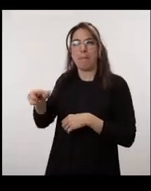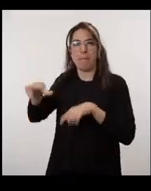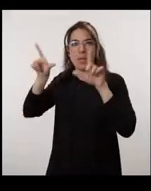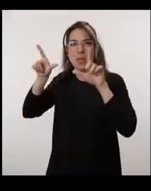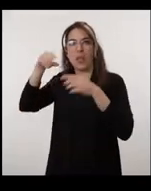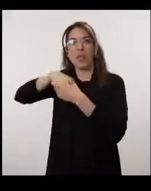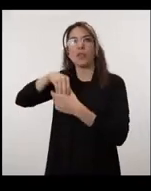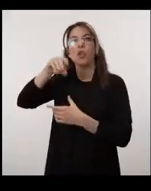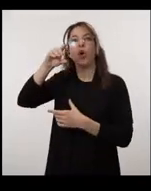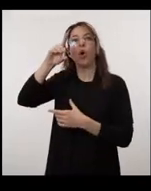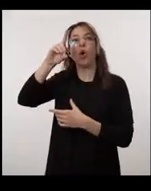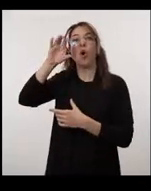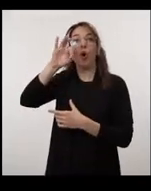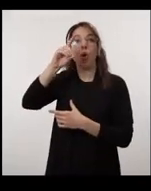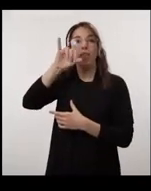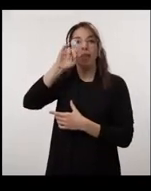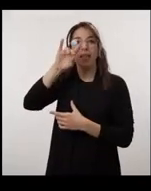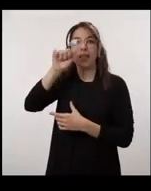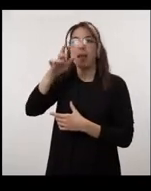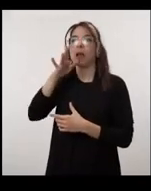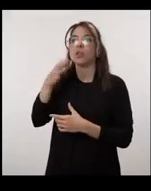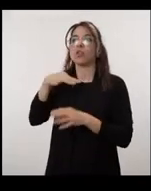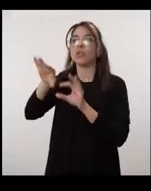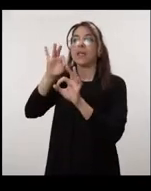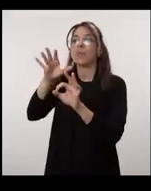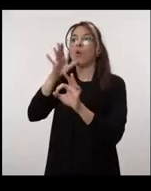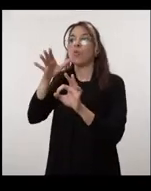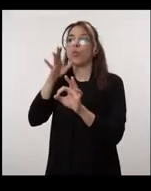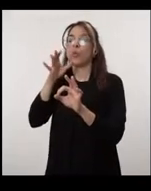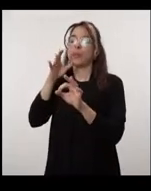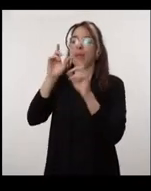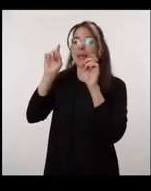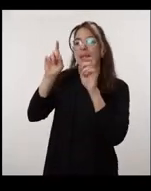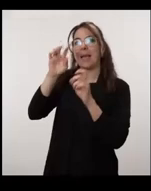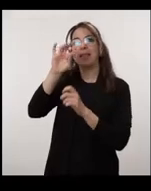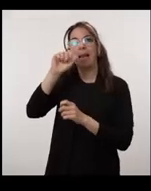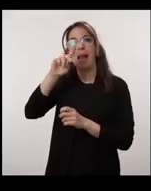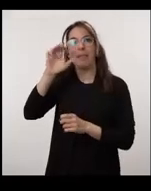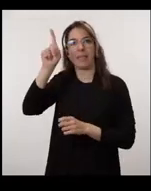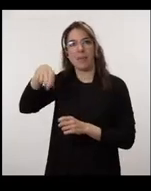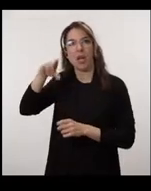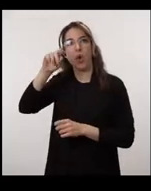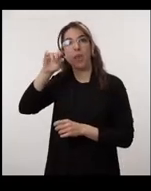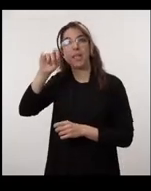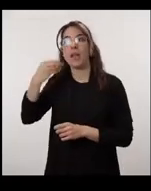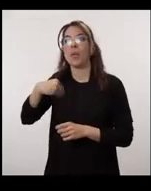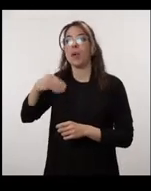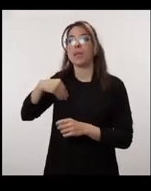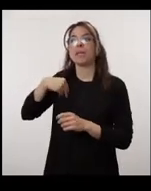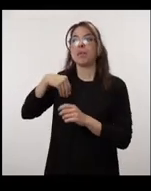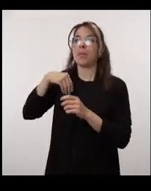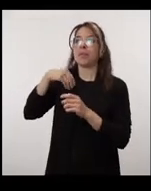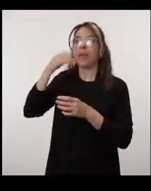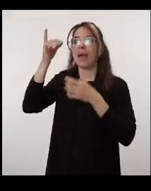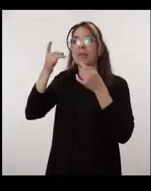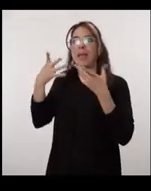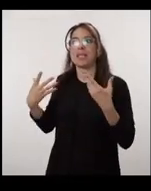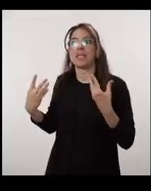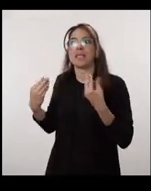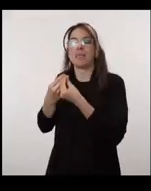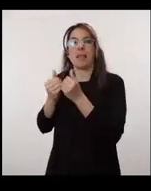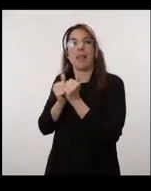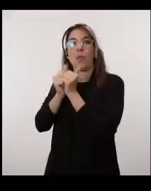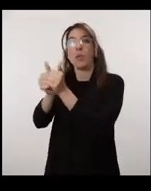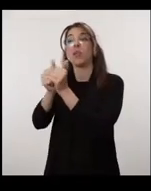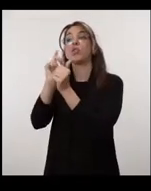homero lo elegimos porque fue nodriza de telémaco y odiseo pero esta tarea de acompañamiento de estos dos personajes